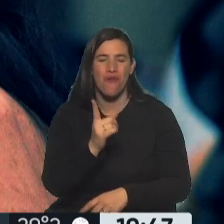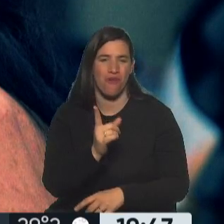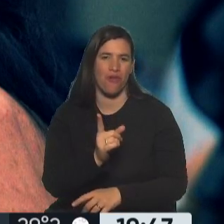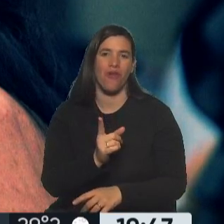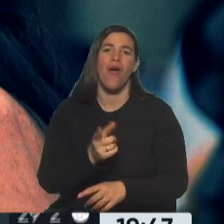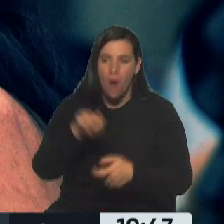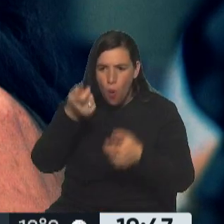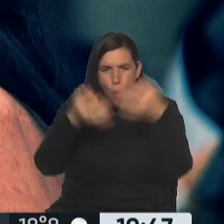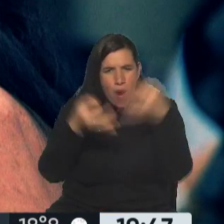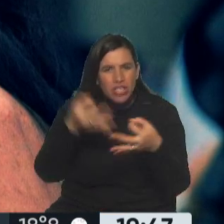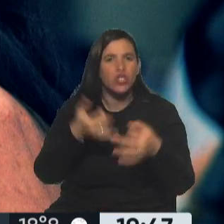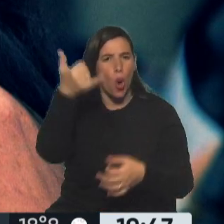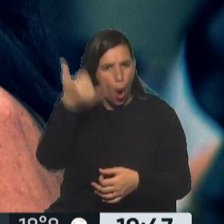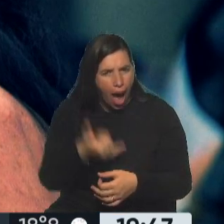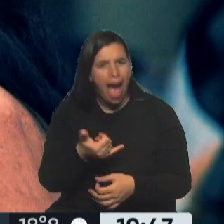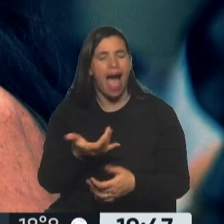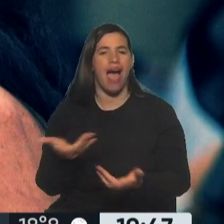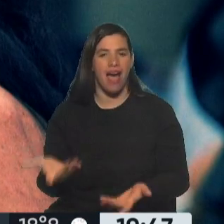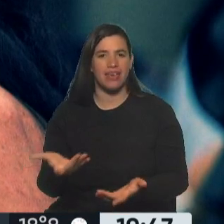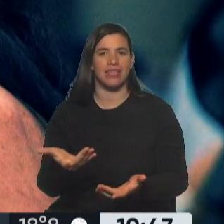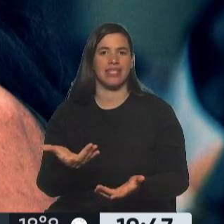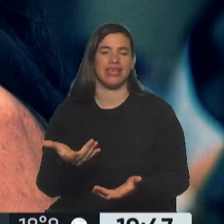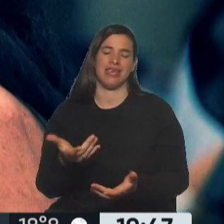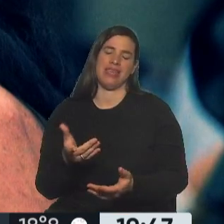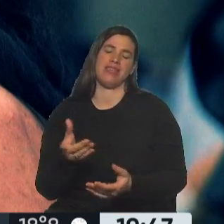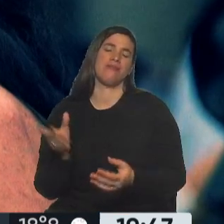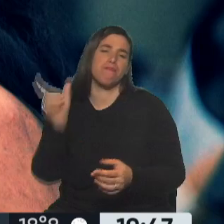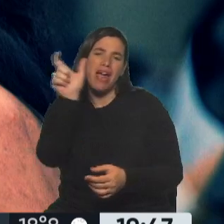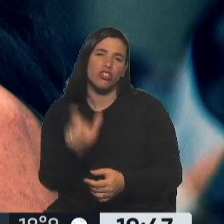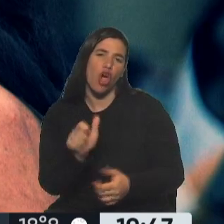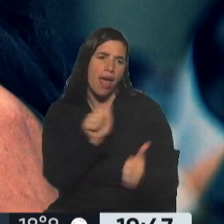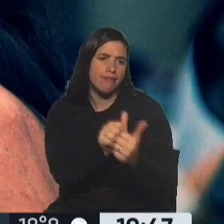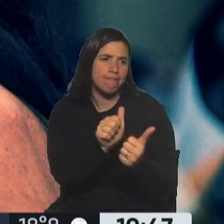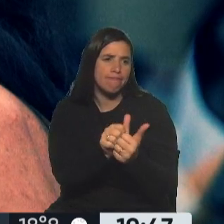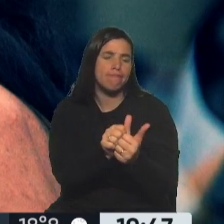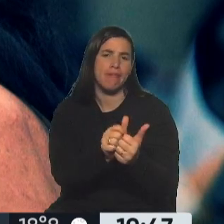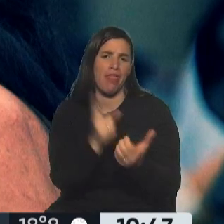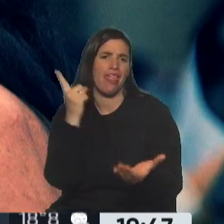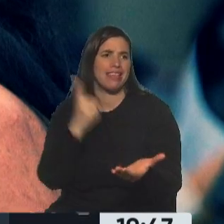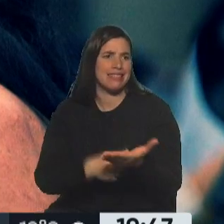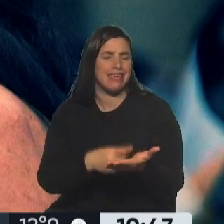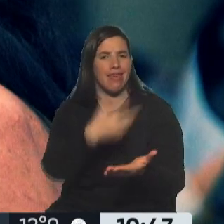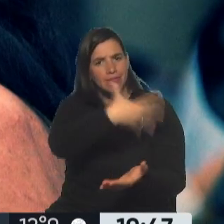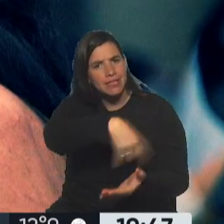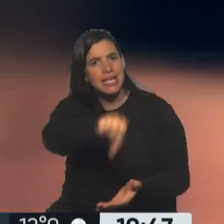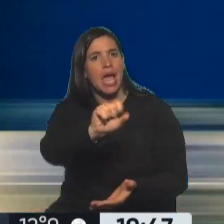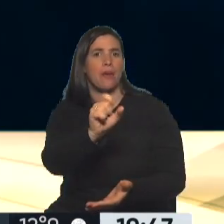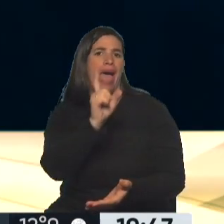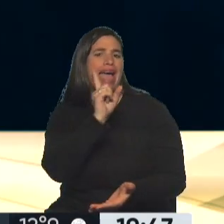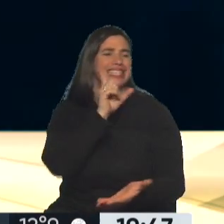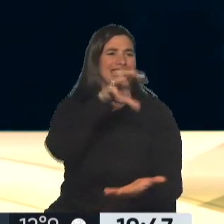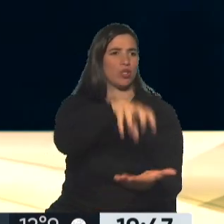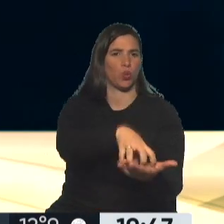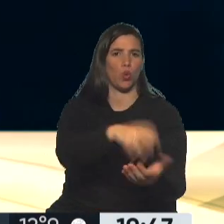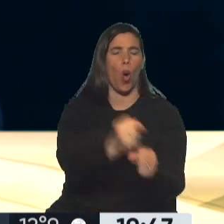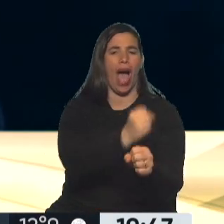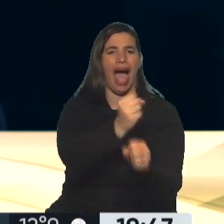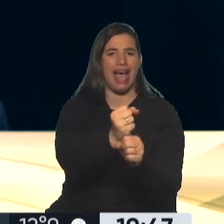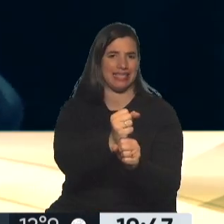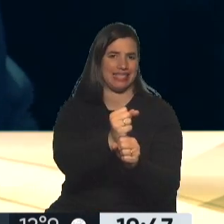Pero no puede ser una medida aislada. ¿Qué quiero decir? Un chico de 15 años que mata tiene que ir preso, no me cabe ninguna duda. Ahora, no